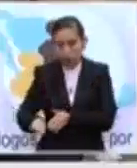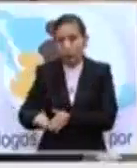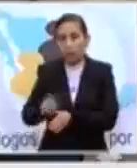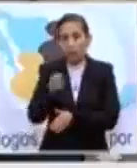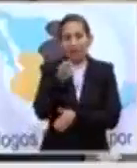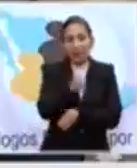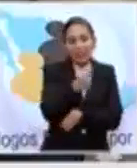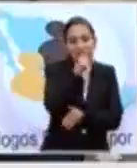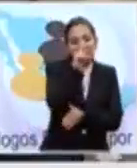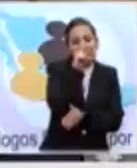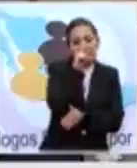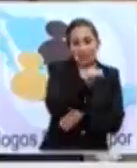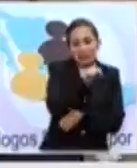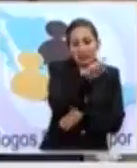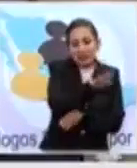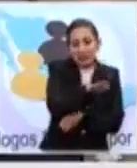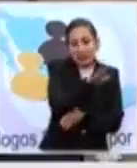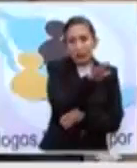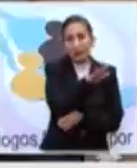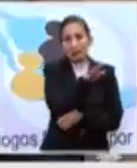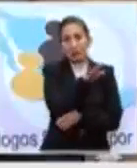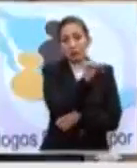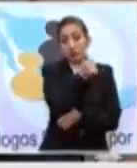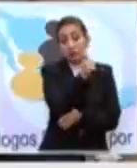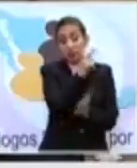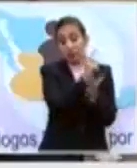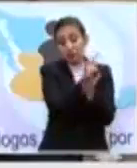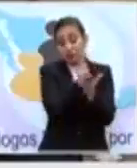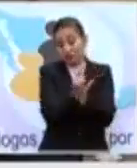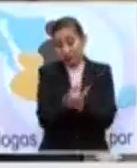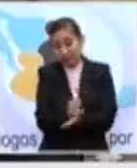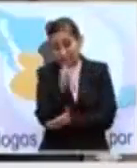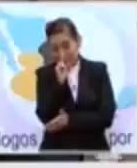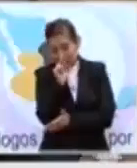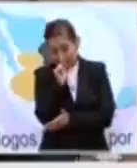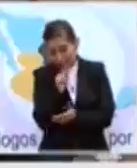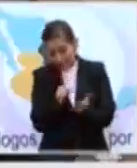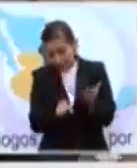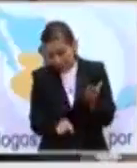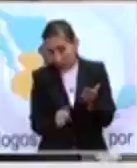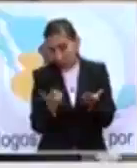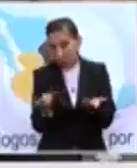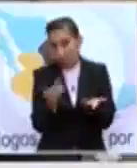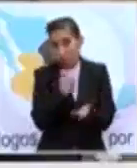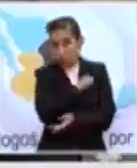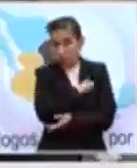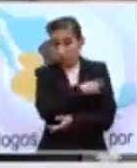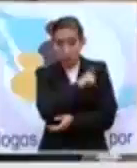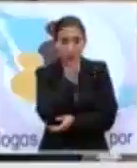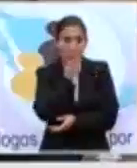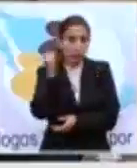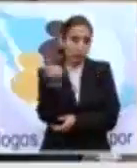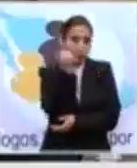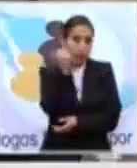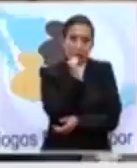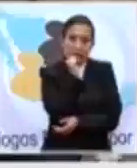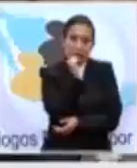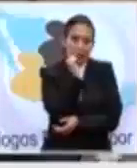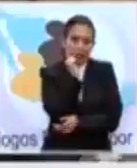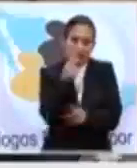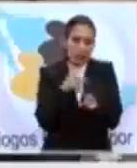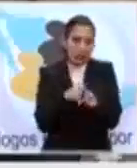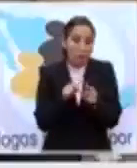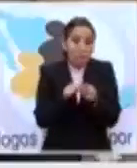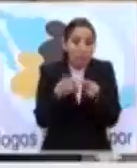lo que ha fallado en las 11 reformas. Por fortuna la de salud, como decía, todavía no camina,